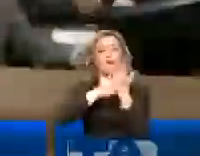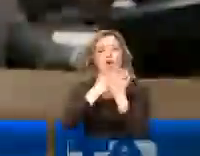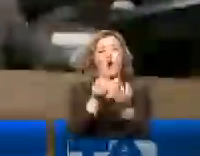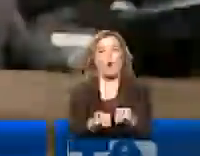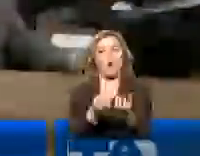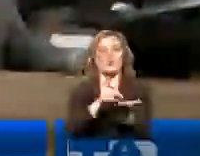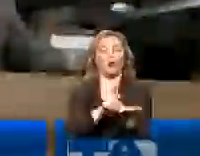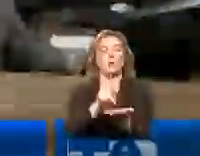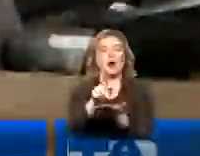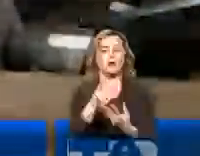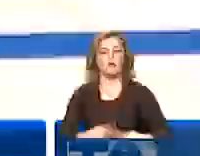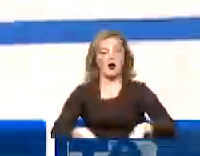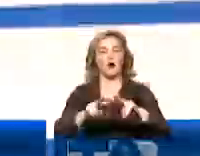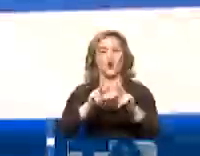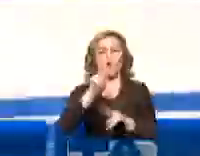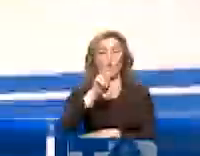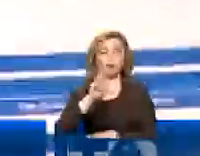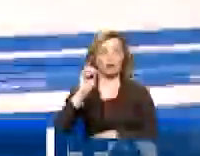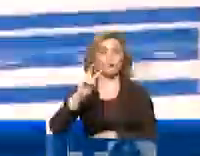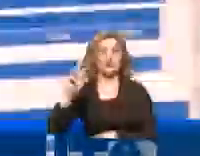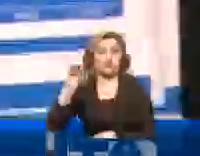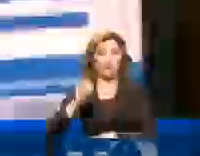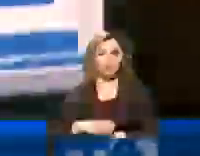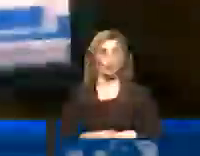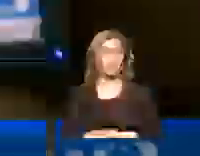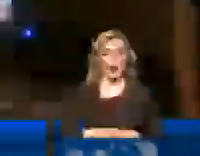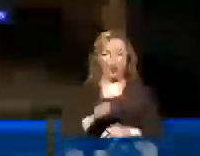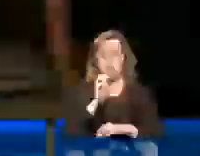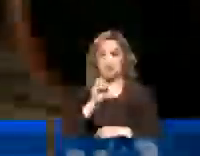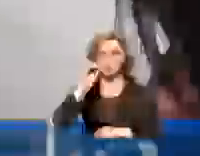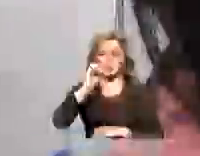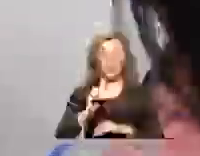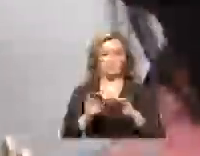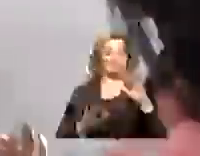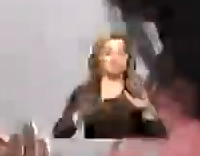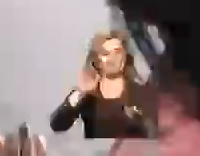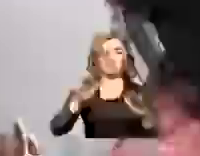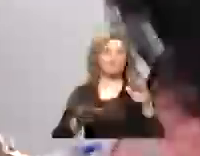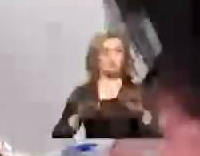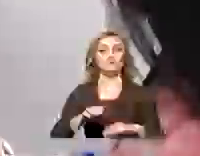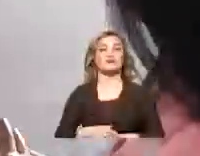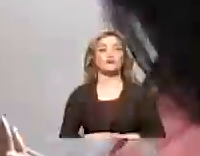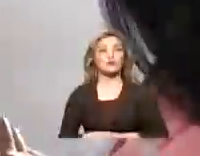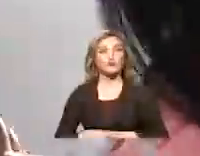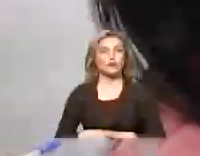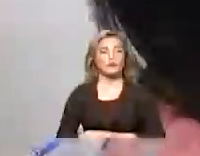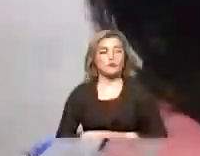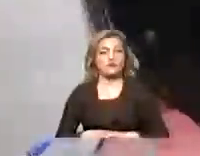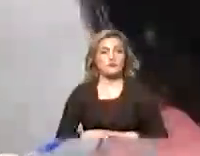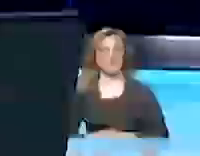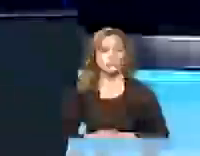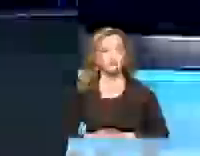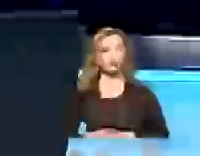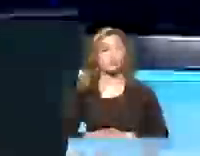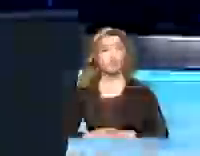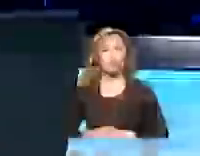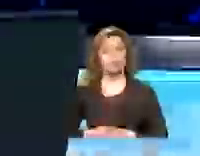pensiones correspondiente al 2020, con lo que se varían los porcentajes. En Quito, Belén Merizalde, 24